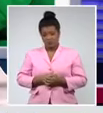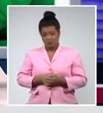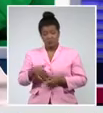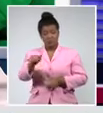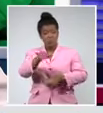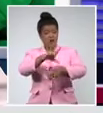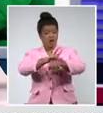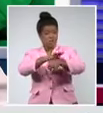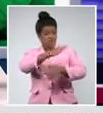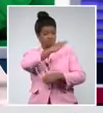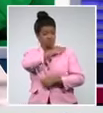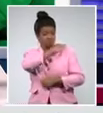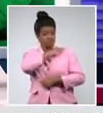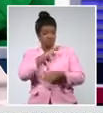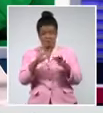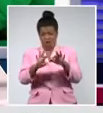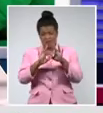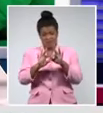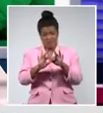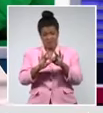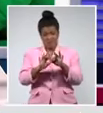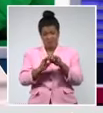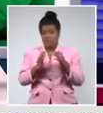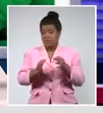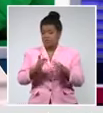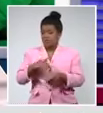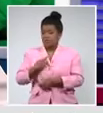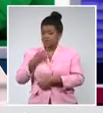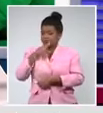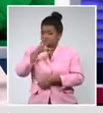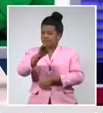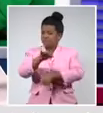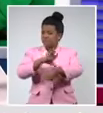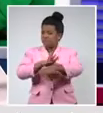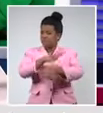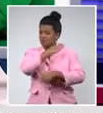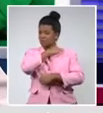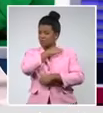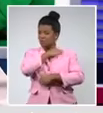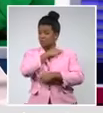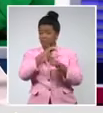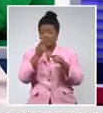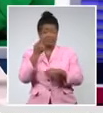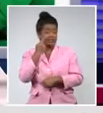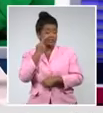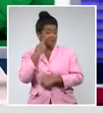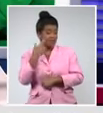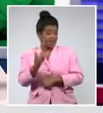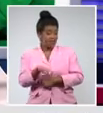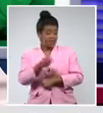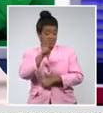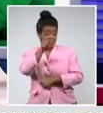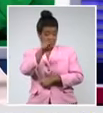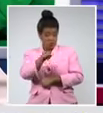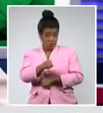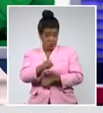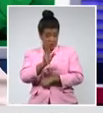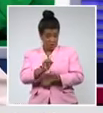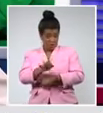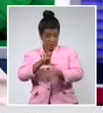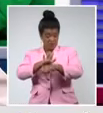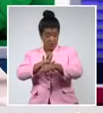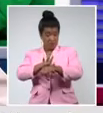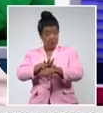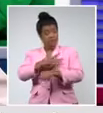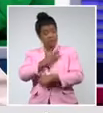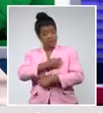pulmonar obstructiva crónica. Siempre mencionamos esta enfermedad que ustedes ven que en varios pacientes de los que lamentablemente han